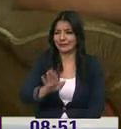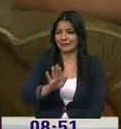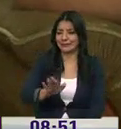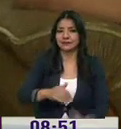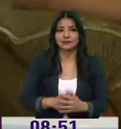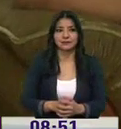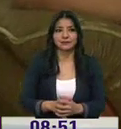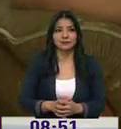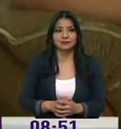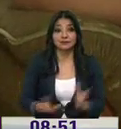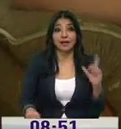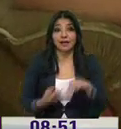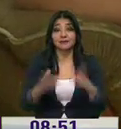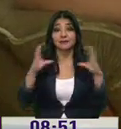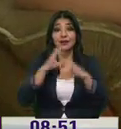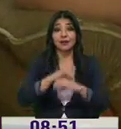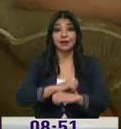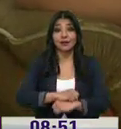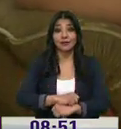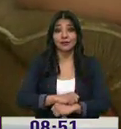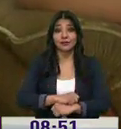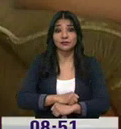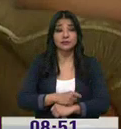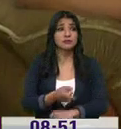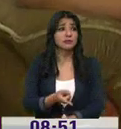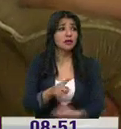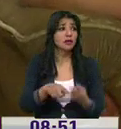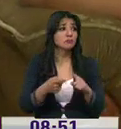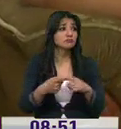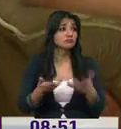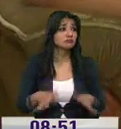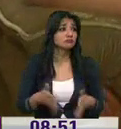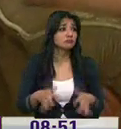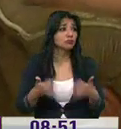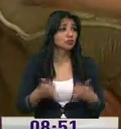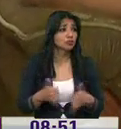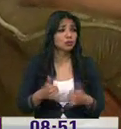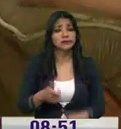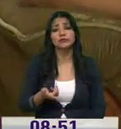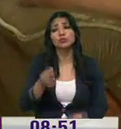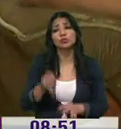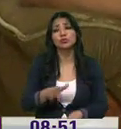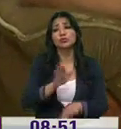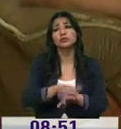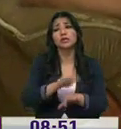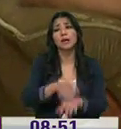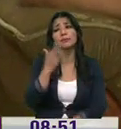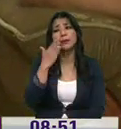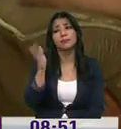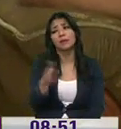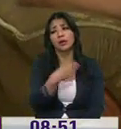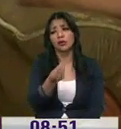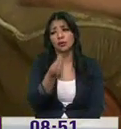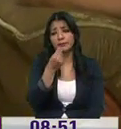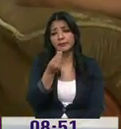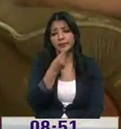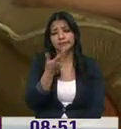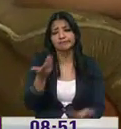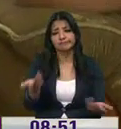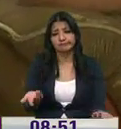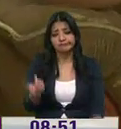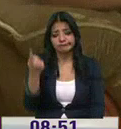Oscurece, ya llega la tarde, dice, no llegaron. Le digo, es que ya les llamó la mamá a comer.